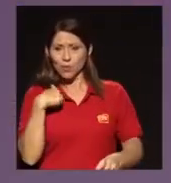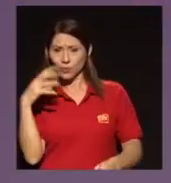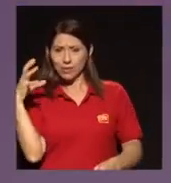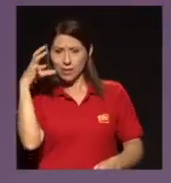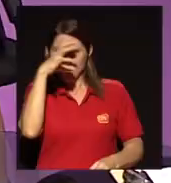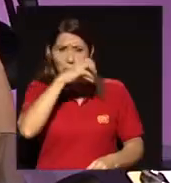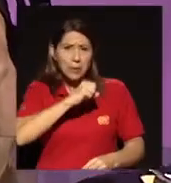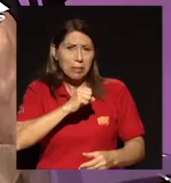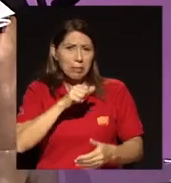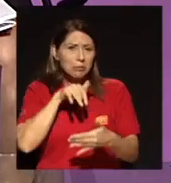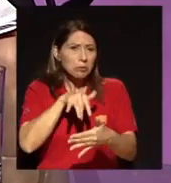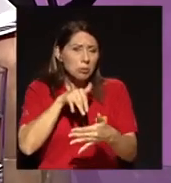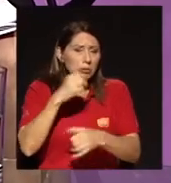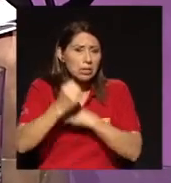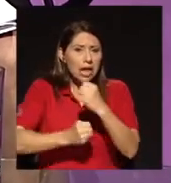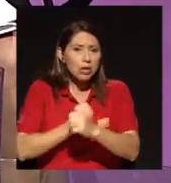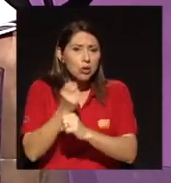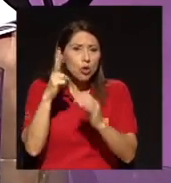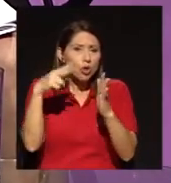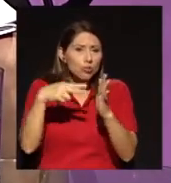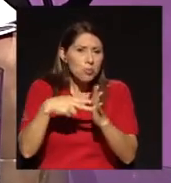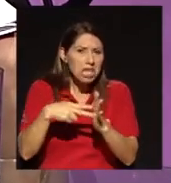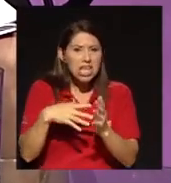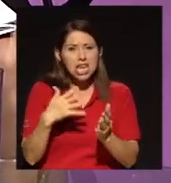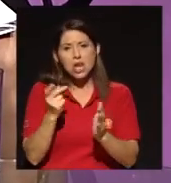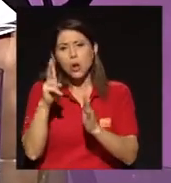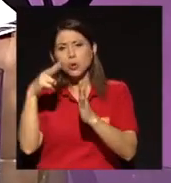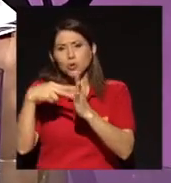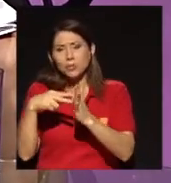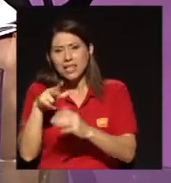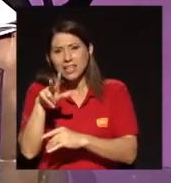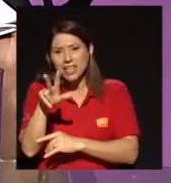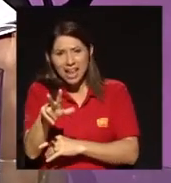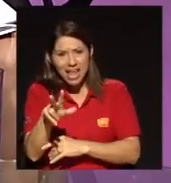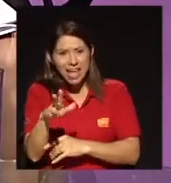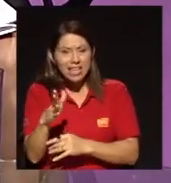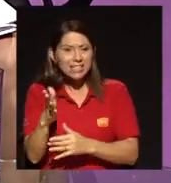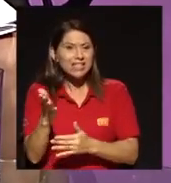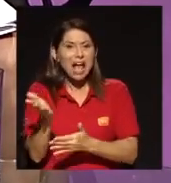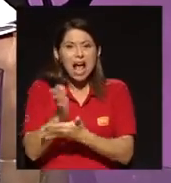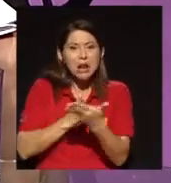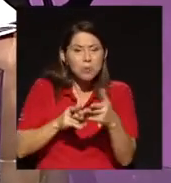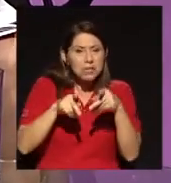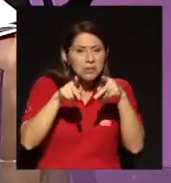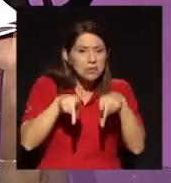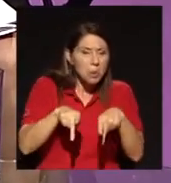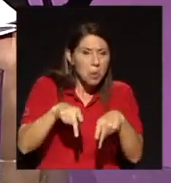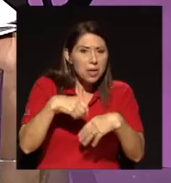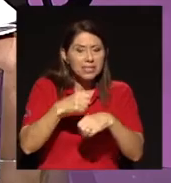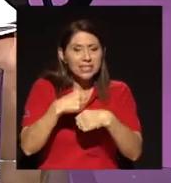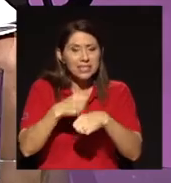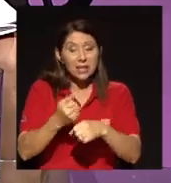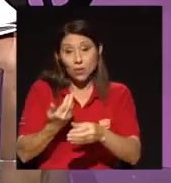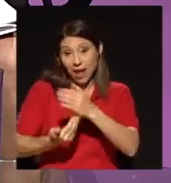el 2000, 2003, por ahí regado, ¿verdad?, tal estudio que hicieron tales personas. Antes